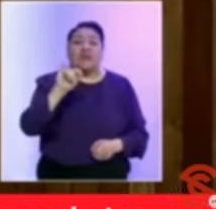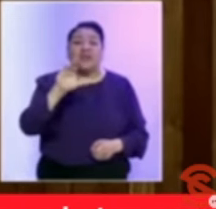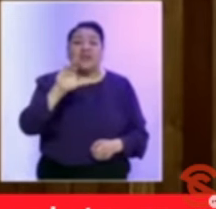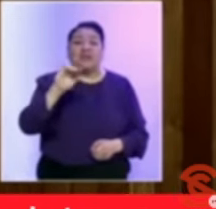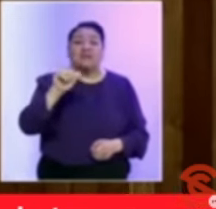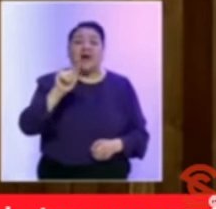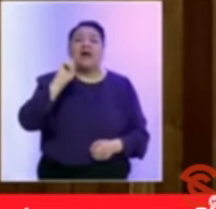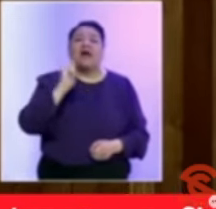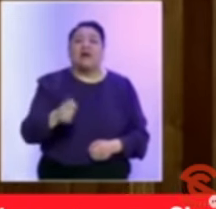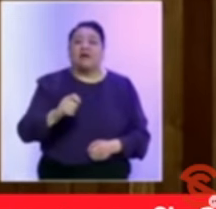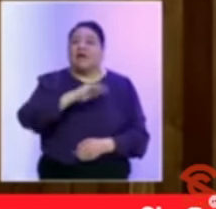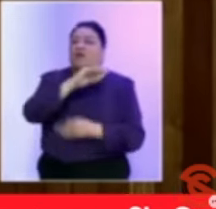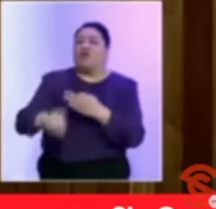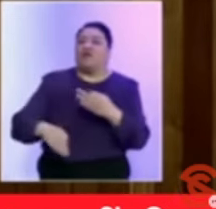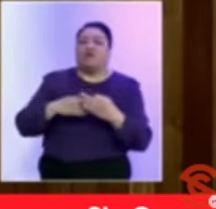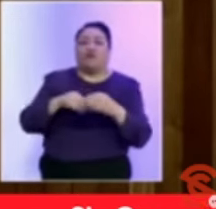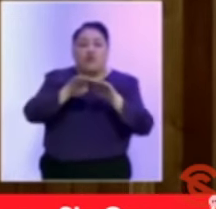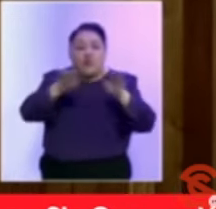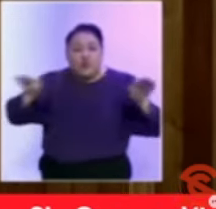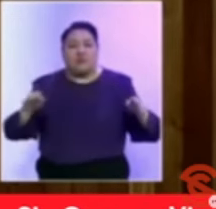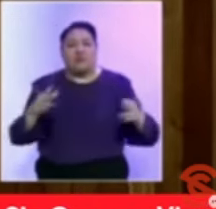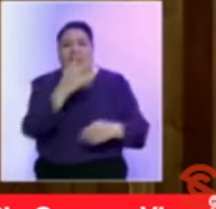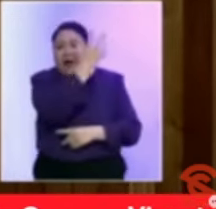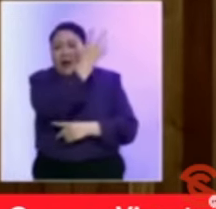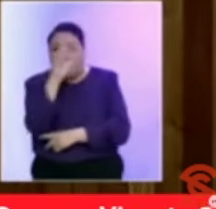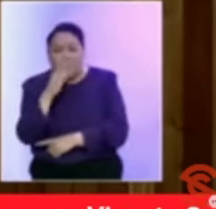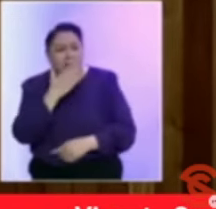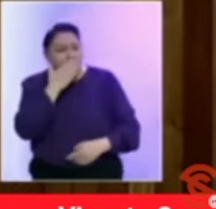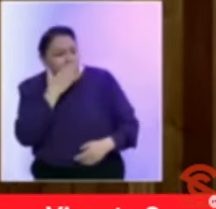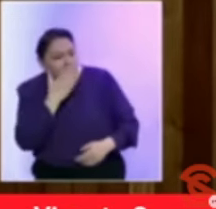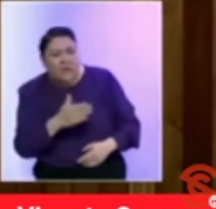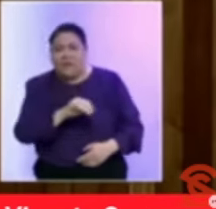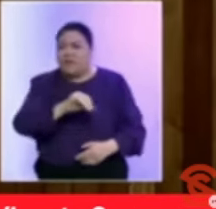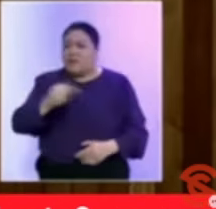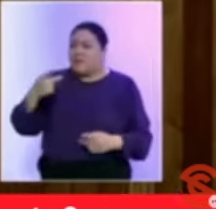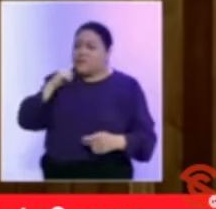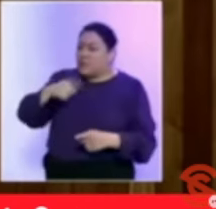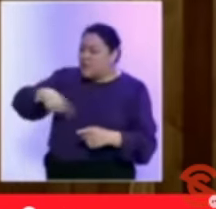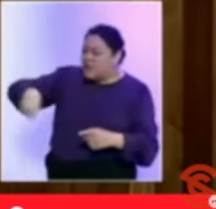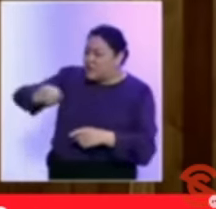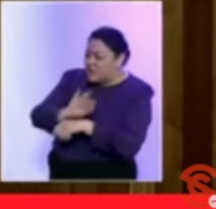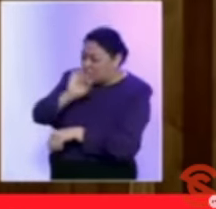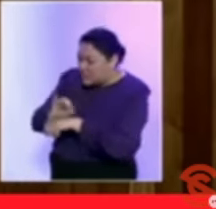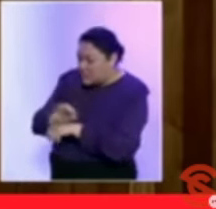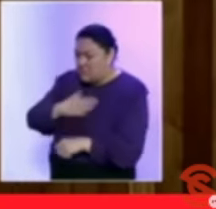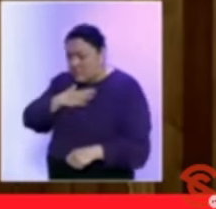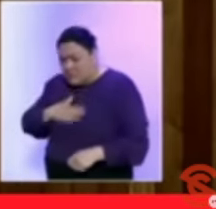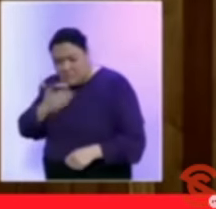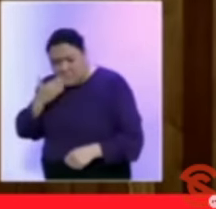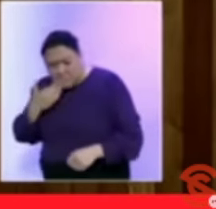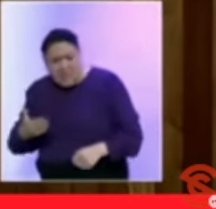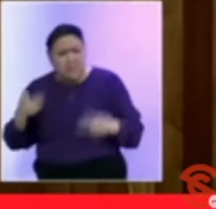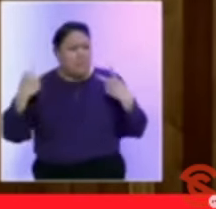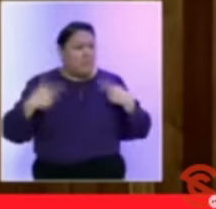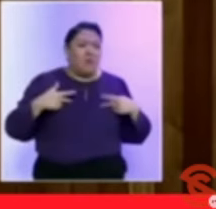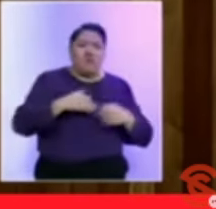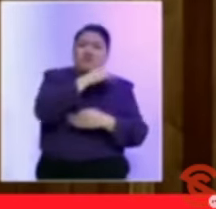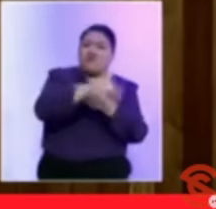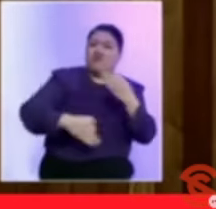social justicia ambiental justicia para las mujeres justicia para todas las